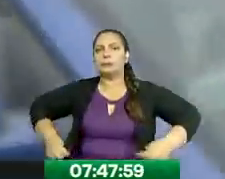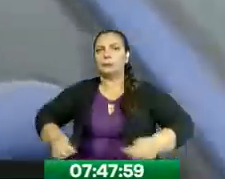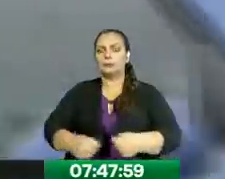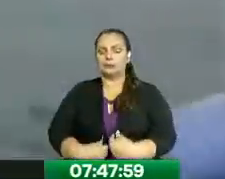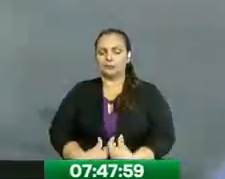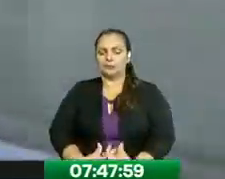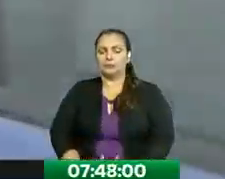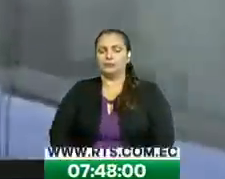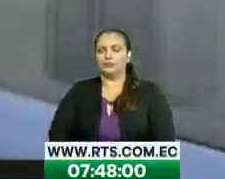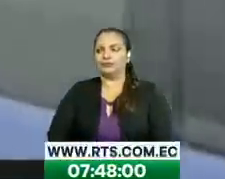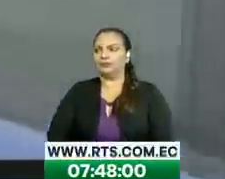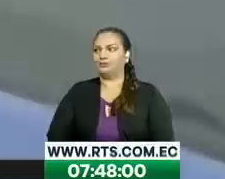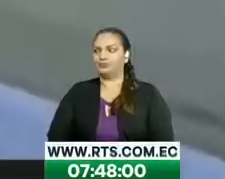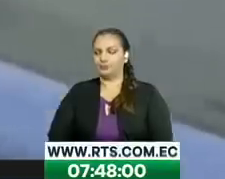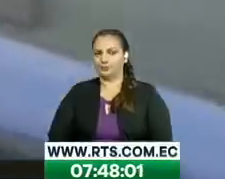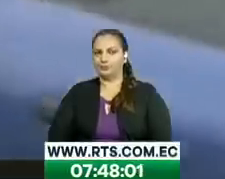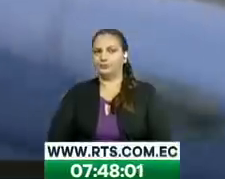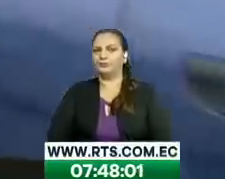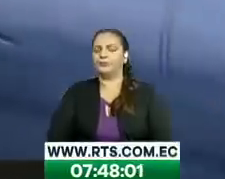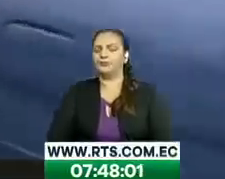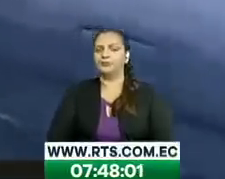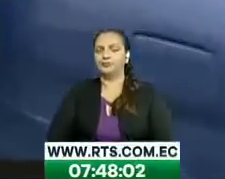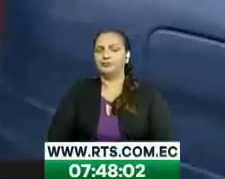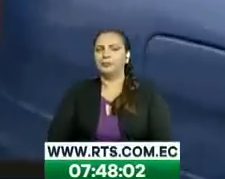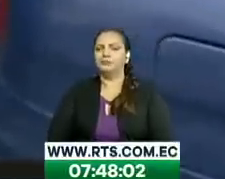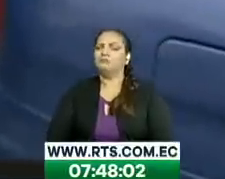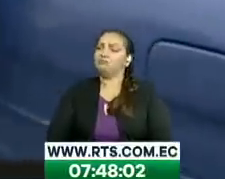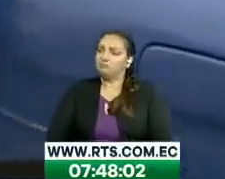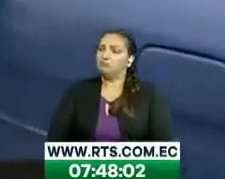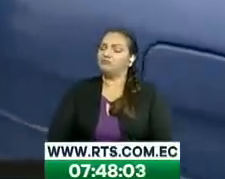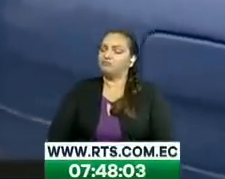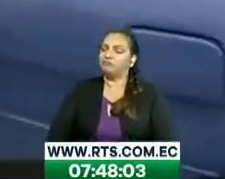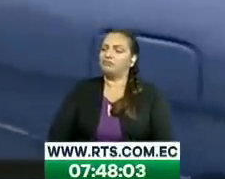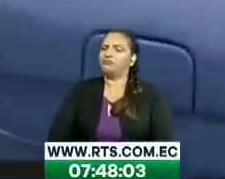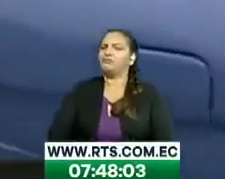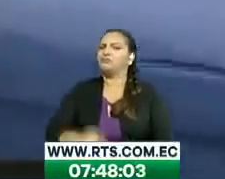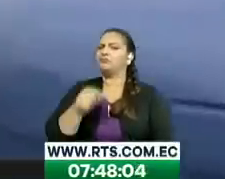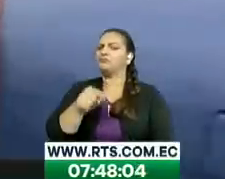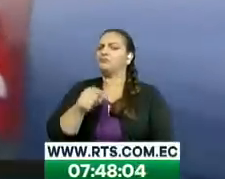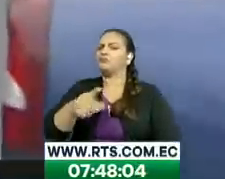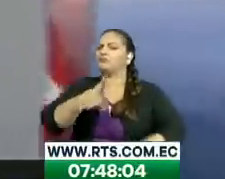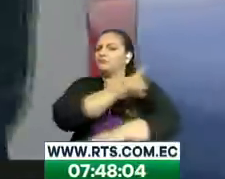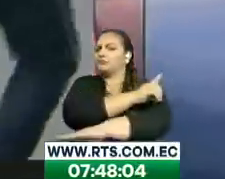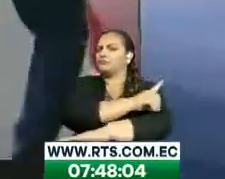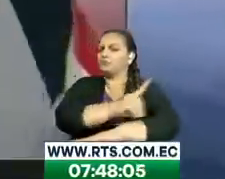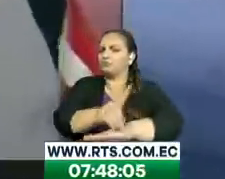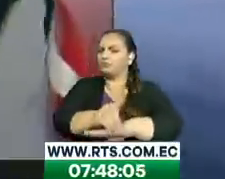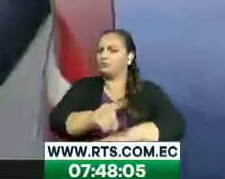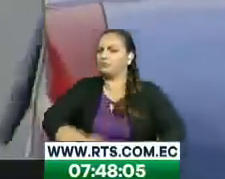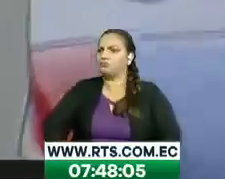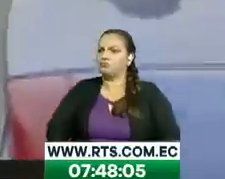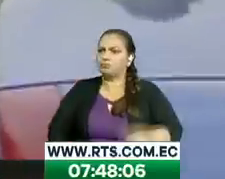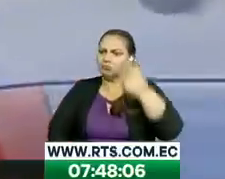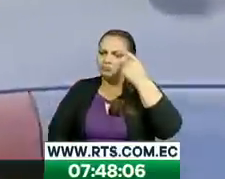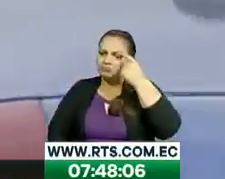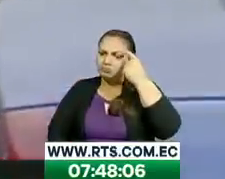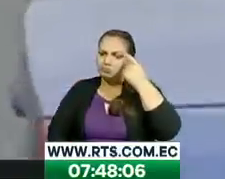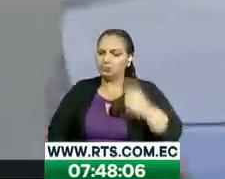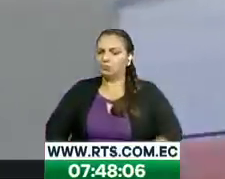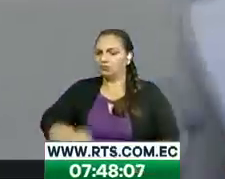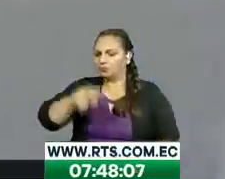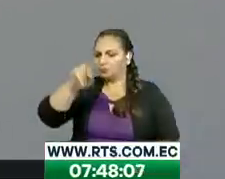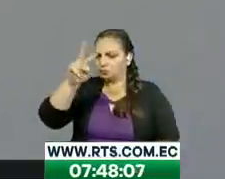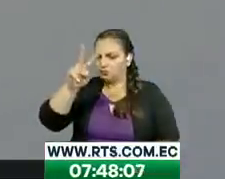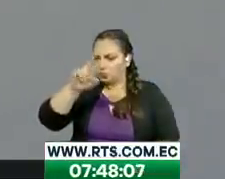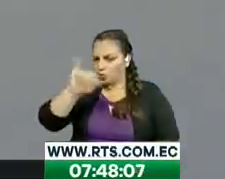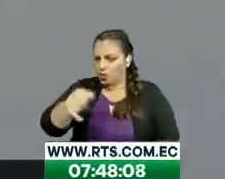actualmente como competencia está bien lo que nos encontramos cuál es el estimado que ustedes consideran de vehículos que saldrán